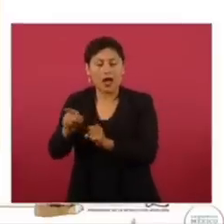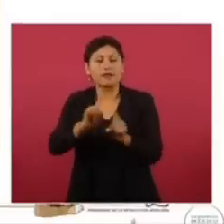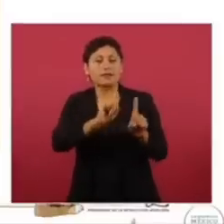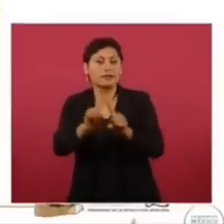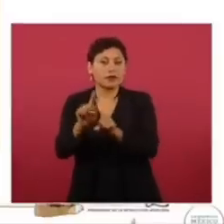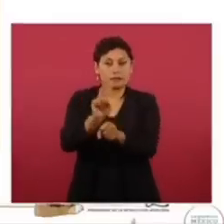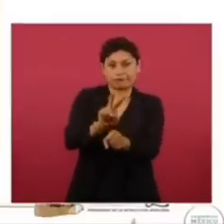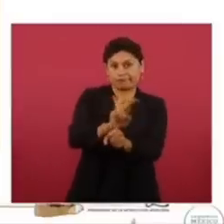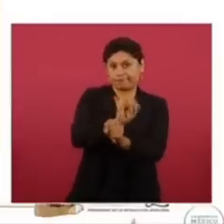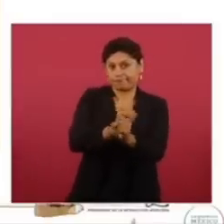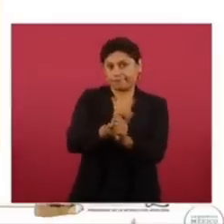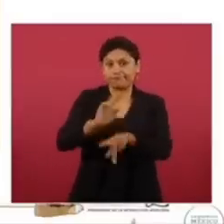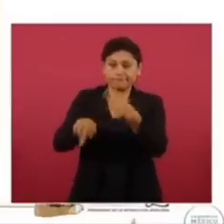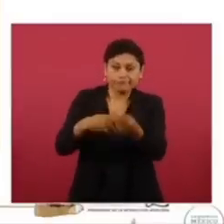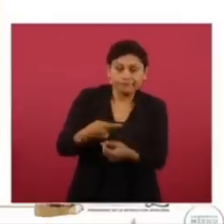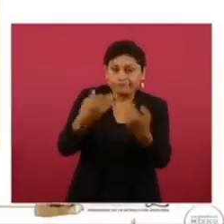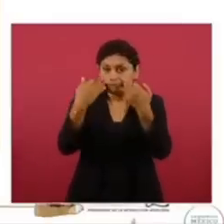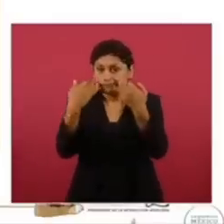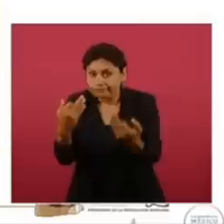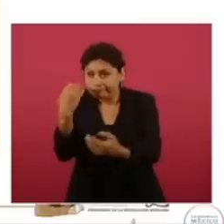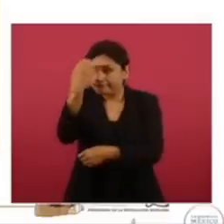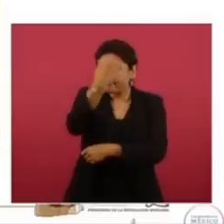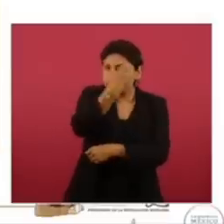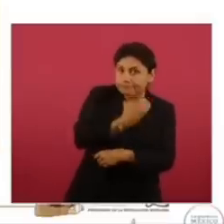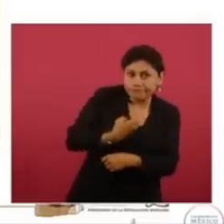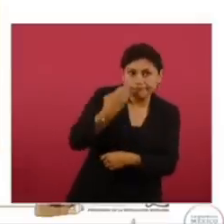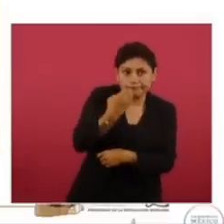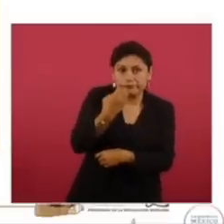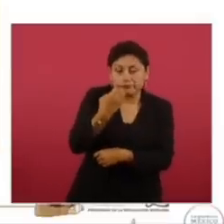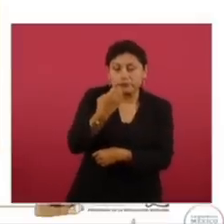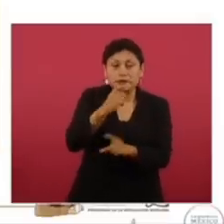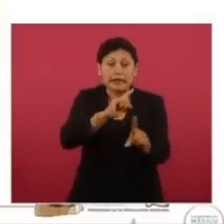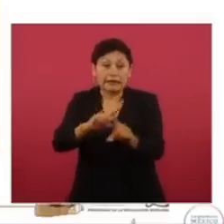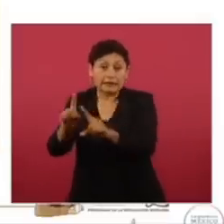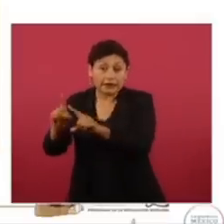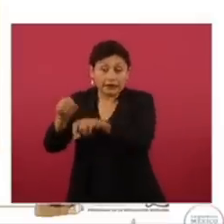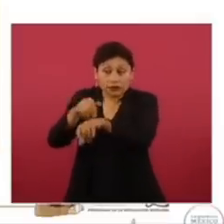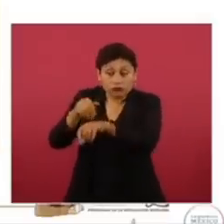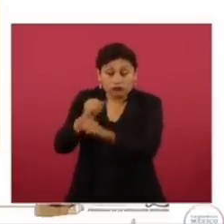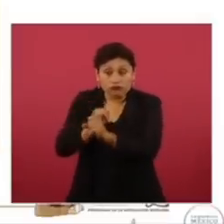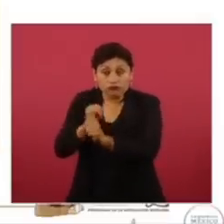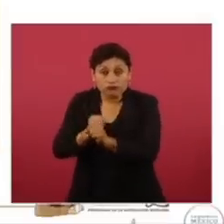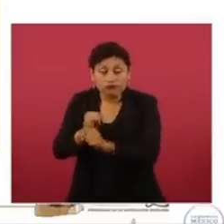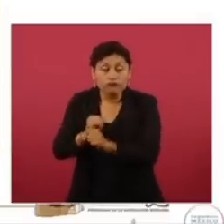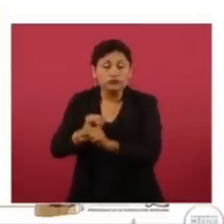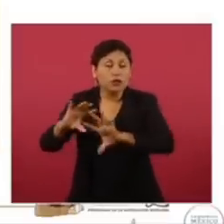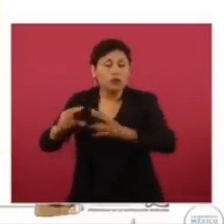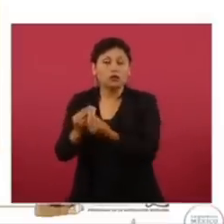auditorías, visitas, verificaciones con montos observados por 6 mil millones de